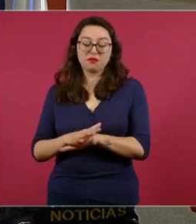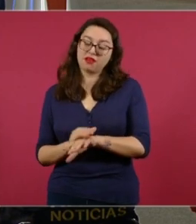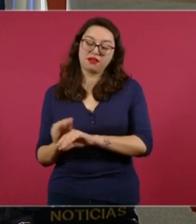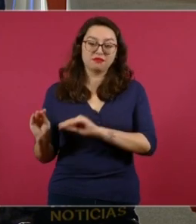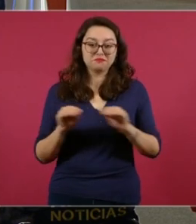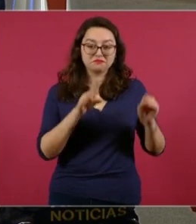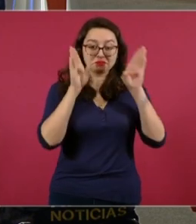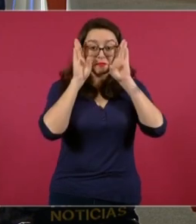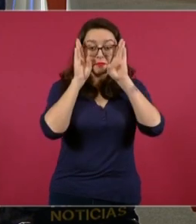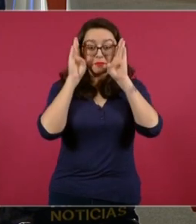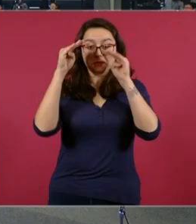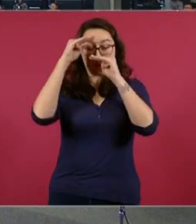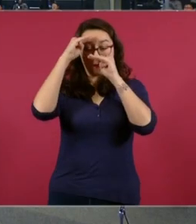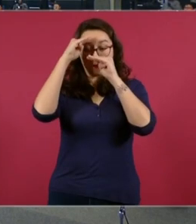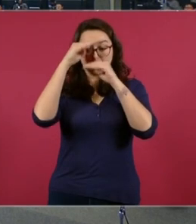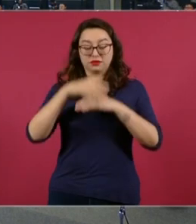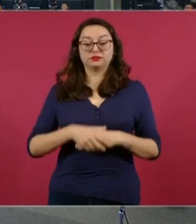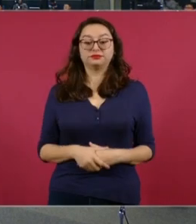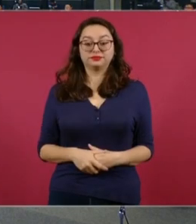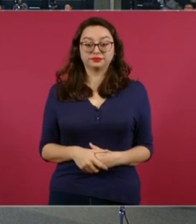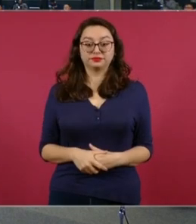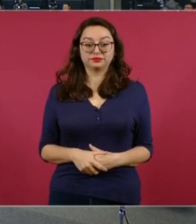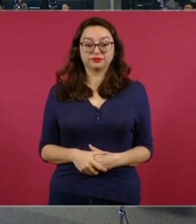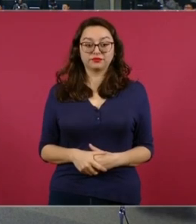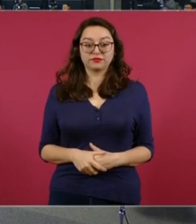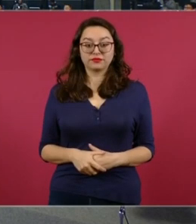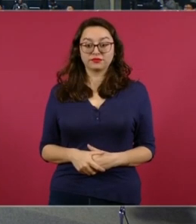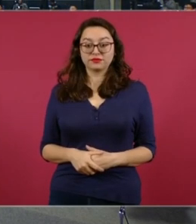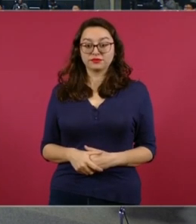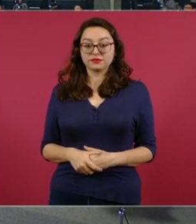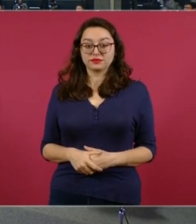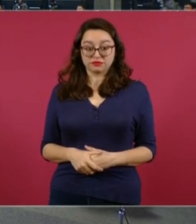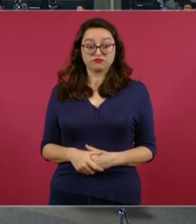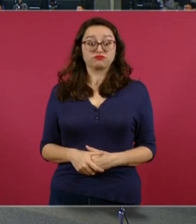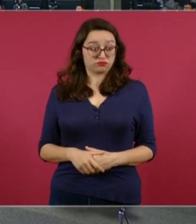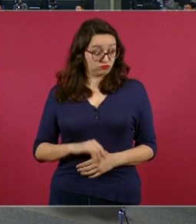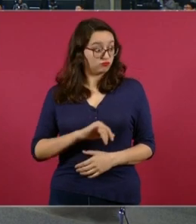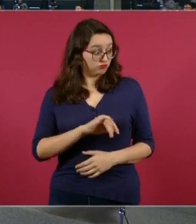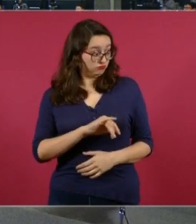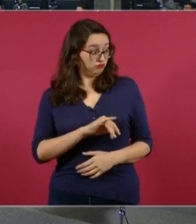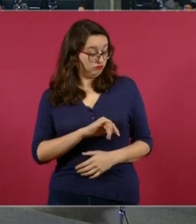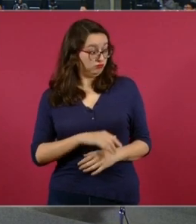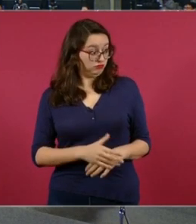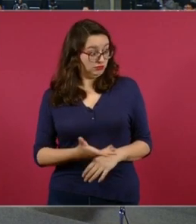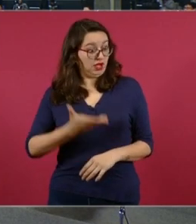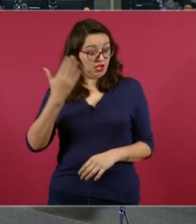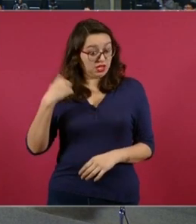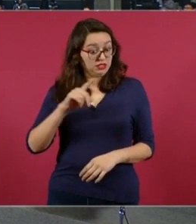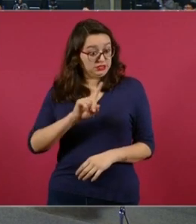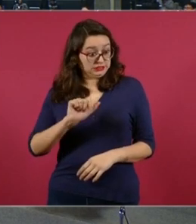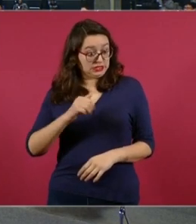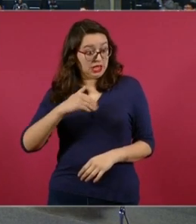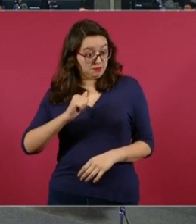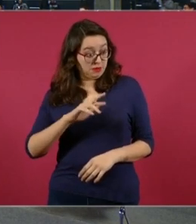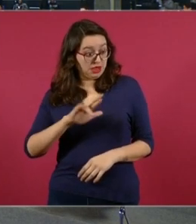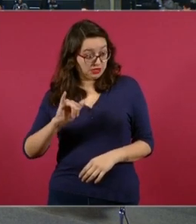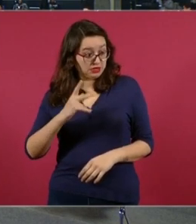¿Eh? Samarripa, sí, el de Reforma. Sí, fue. Fue miembro del Partido Comunista, sí. ¿No? Activísimo.